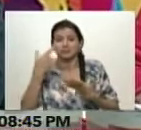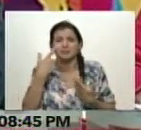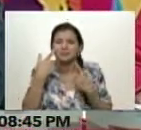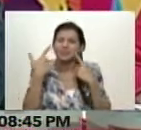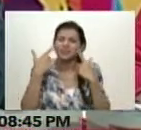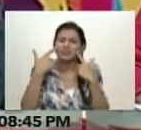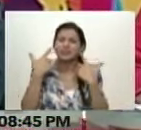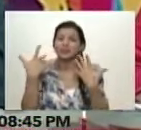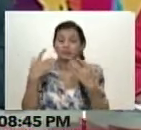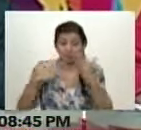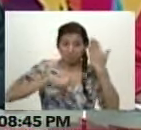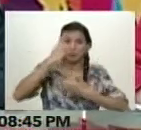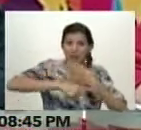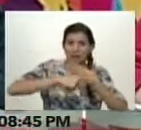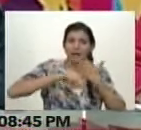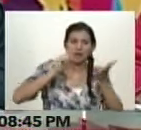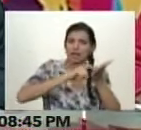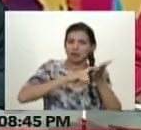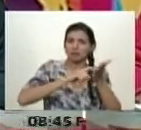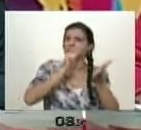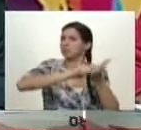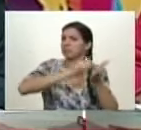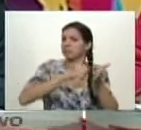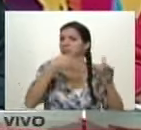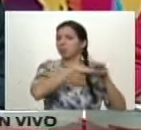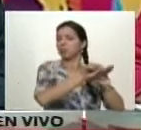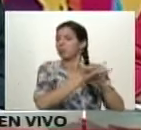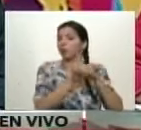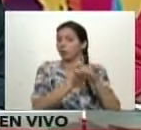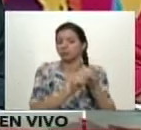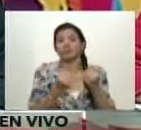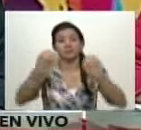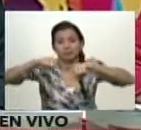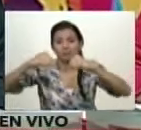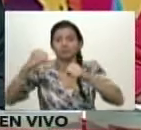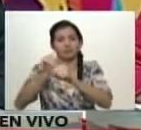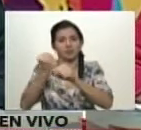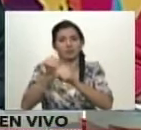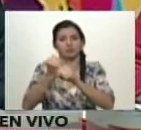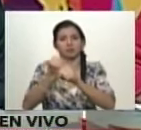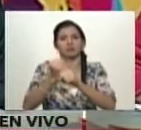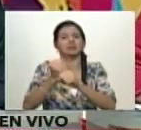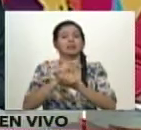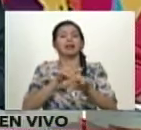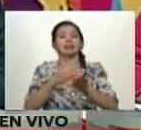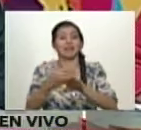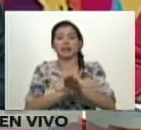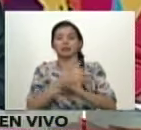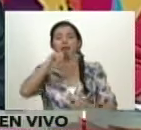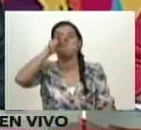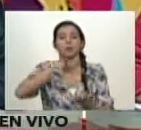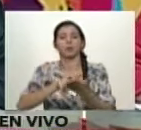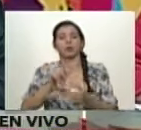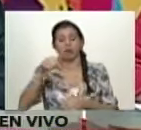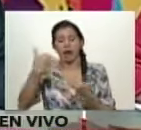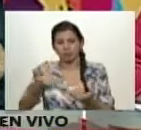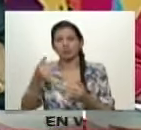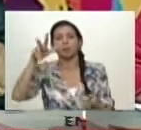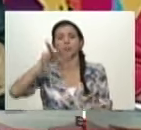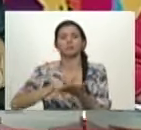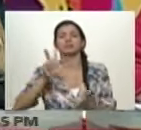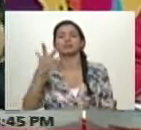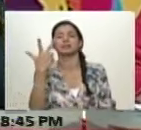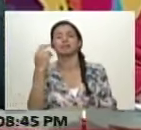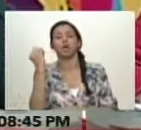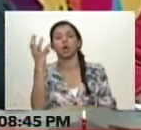todos estos planes que hemos nosotros aprobado en este tercer congreso, en esta segunda plenaria. En